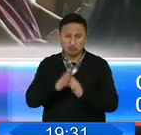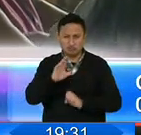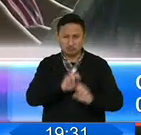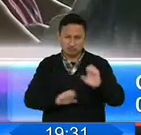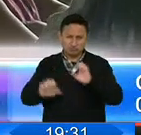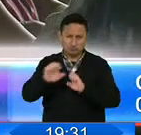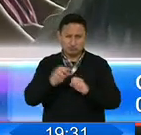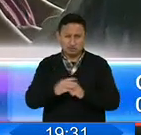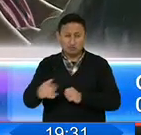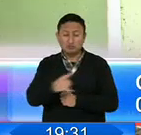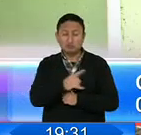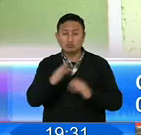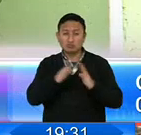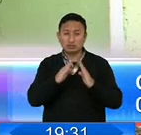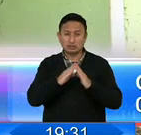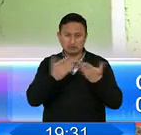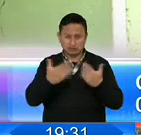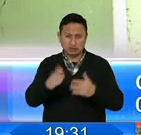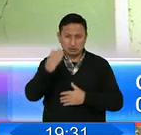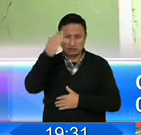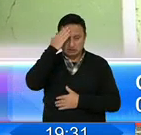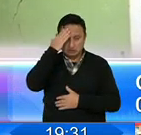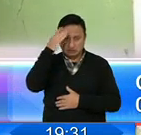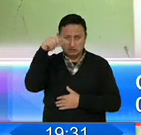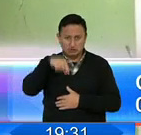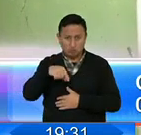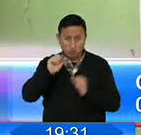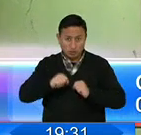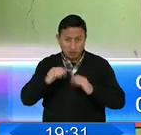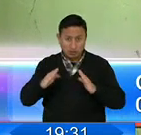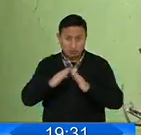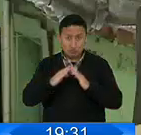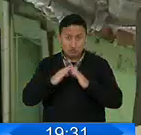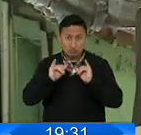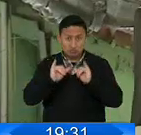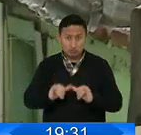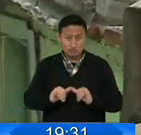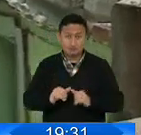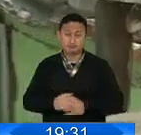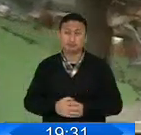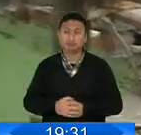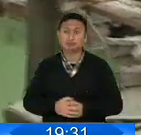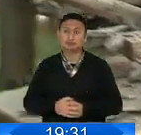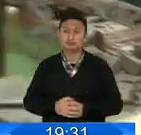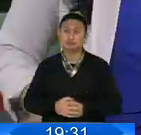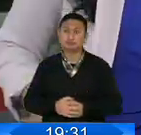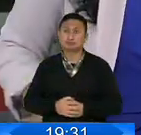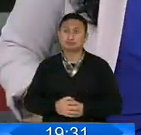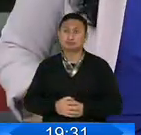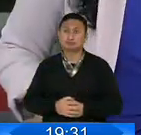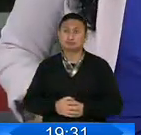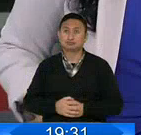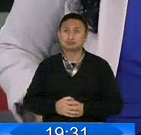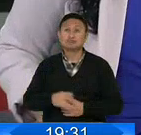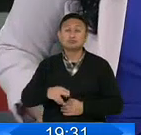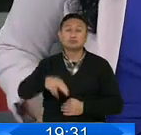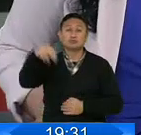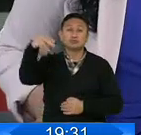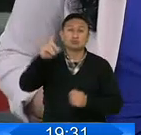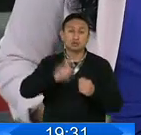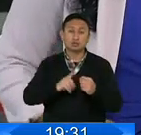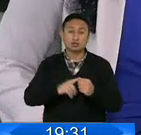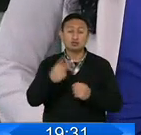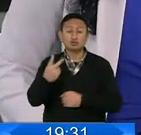a la vivienda para conocer si aún es habitable. En Quito informó Adriana Rojas. En el norte de Quito, 2